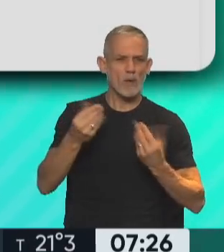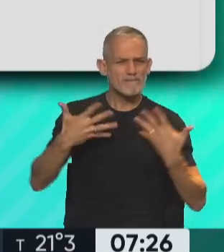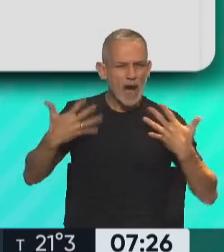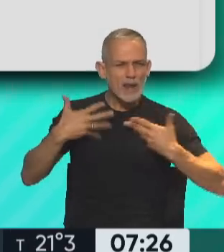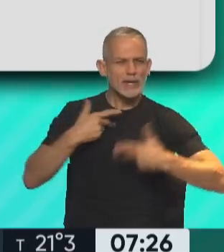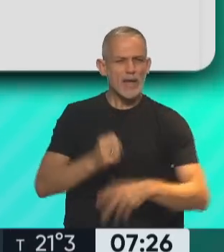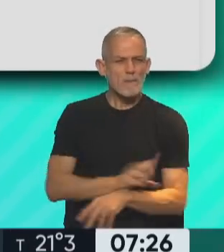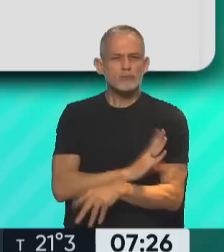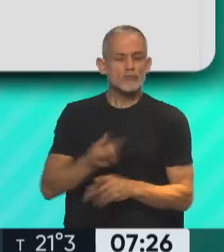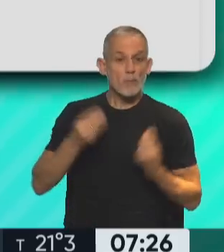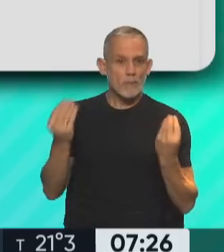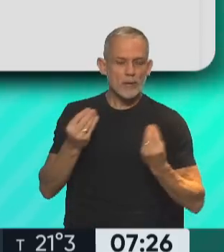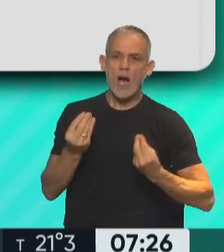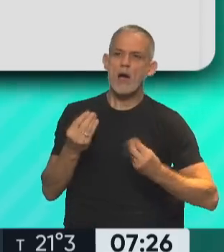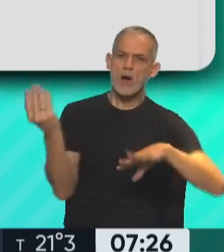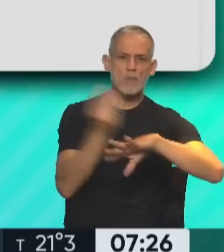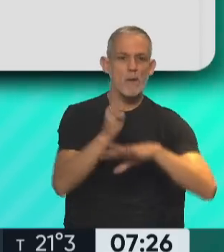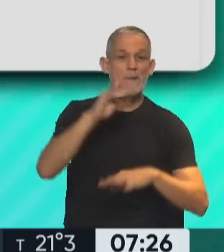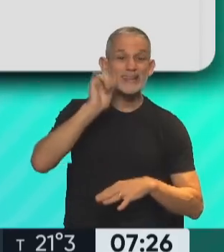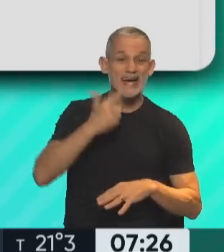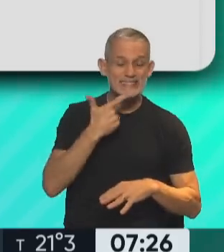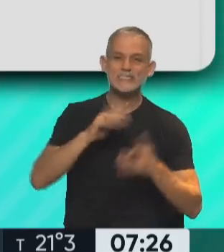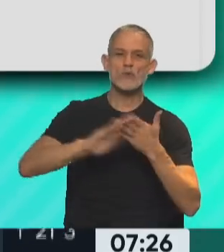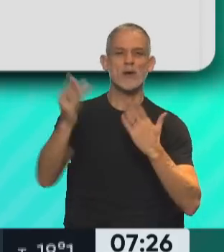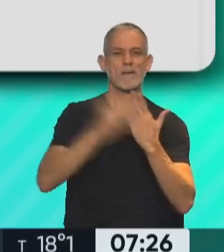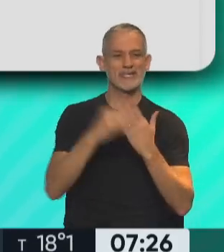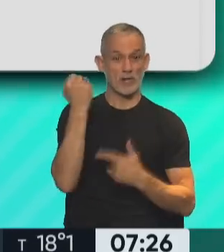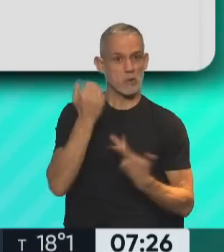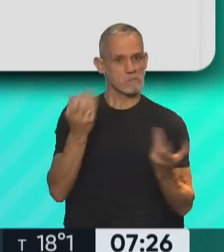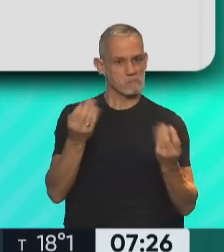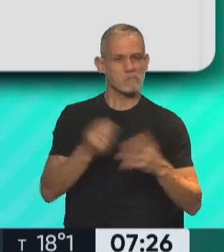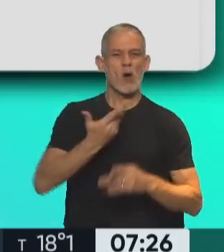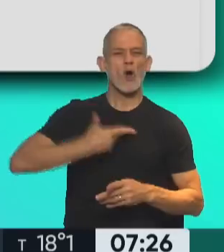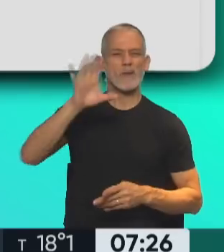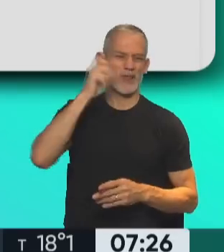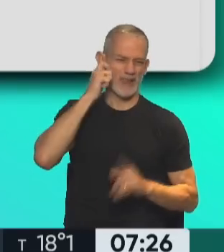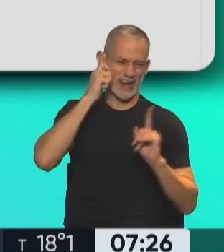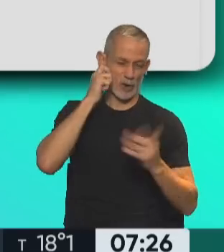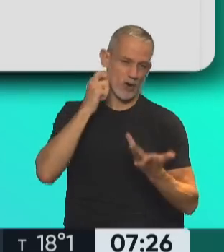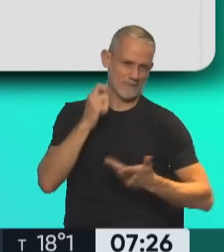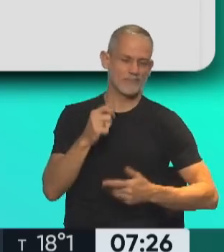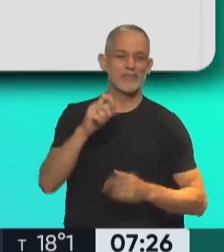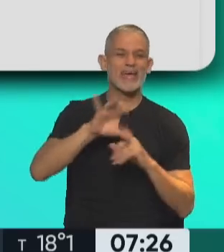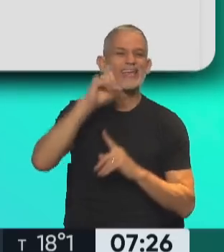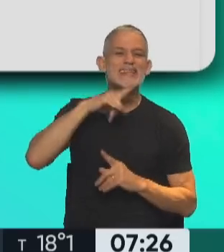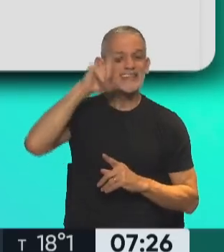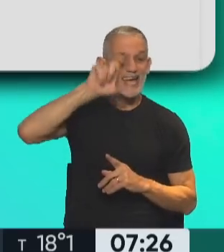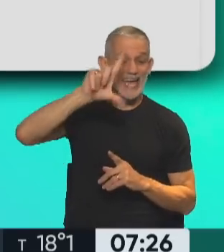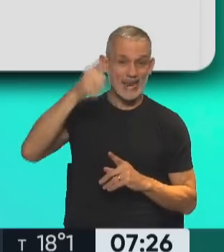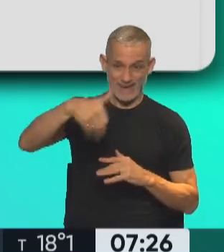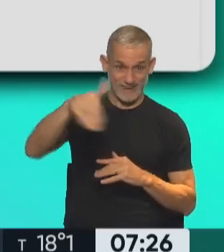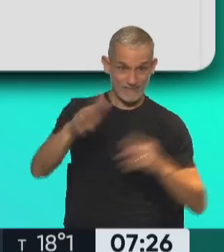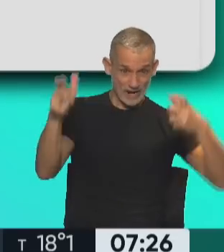alegría y emoción la noticia de que Batakis será la nueva ministra de Economía. El gobernador de La Rioja, Quintela, quien en las próximas horas va